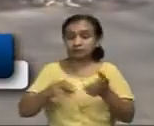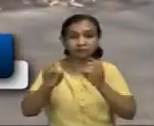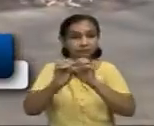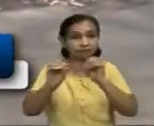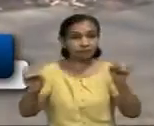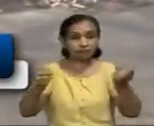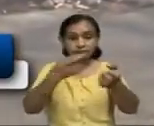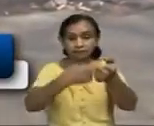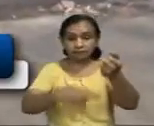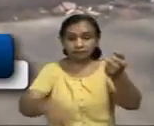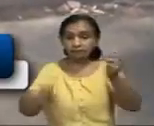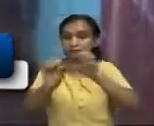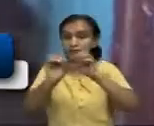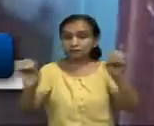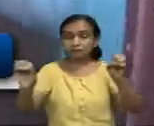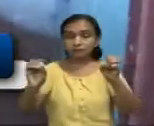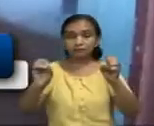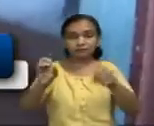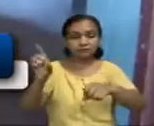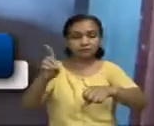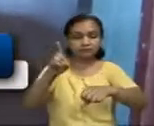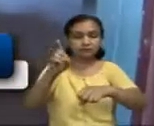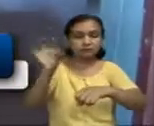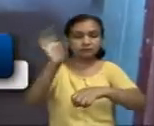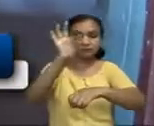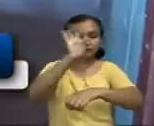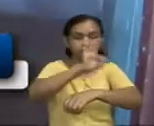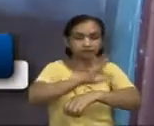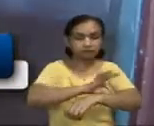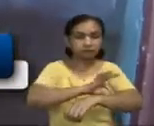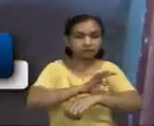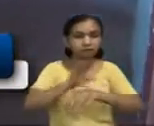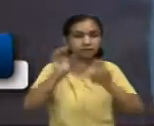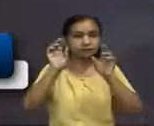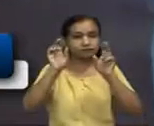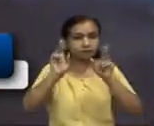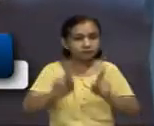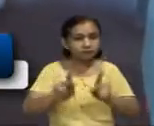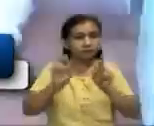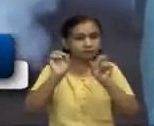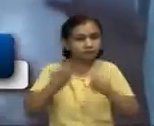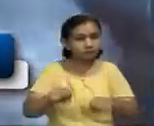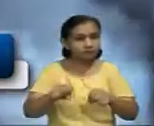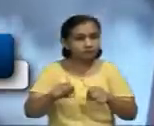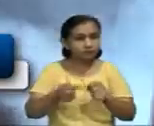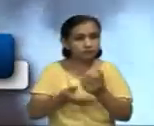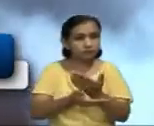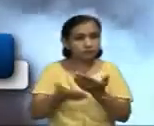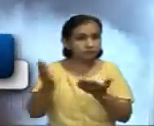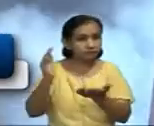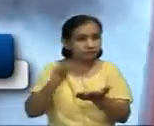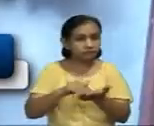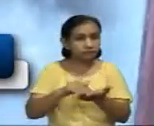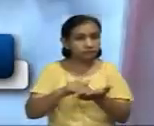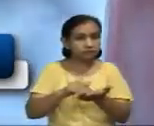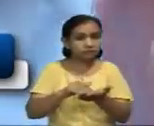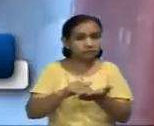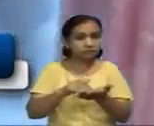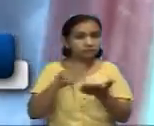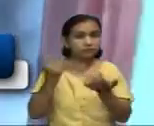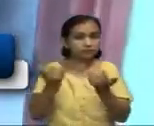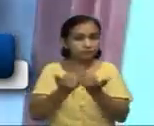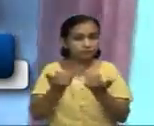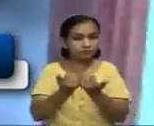sino que fue el clásico que conocemos. Esta persona está propensa que si